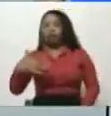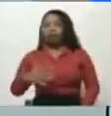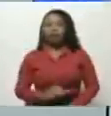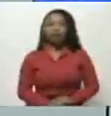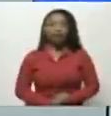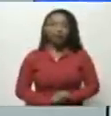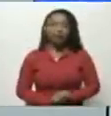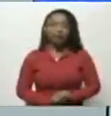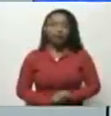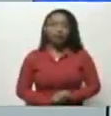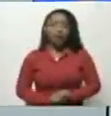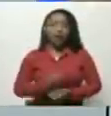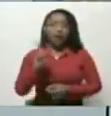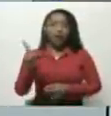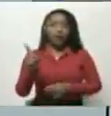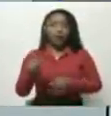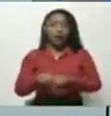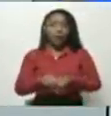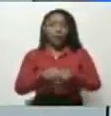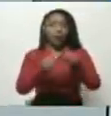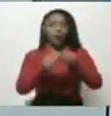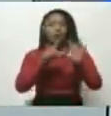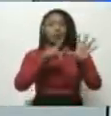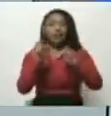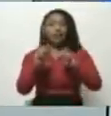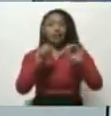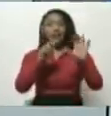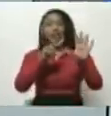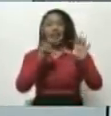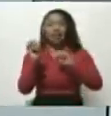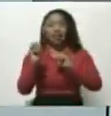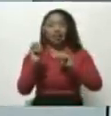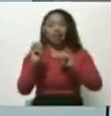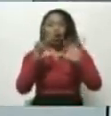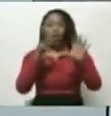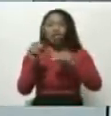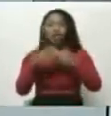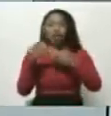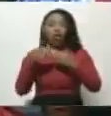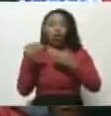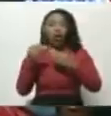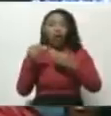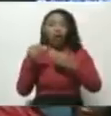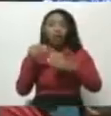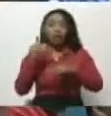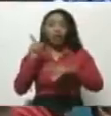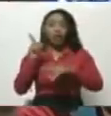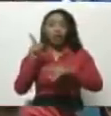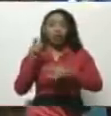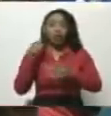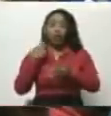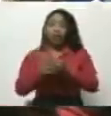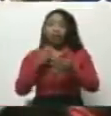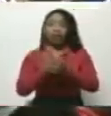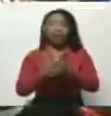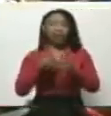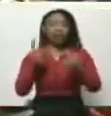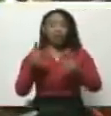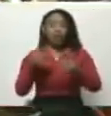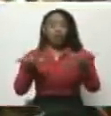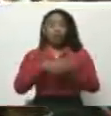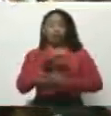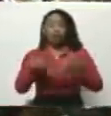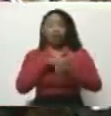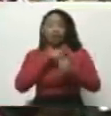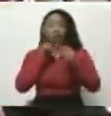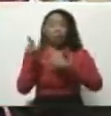Los hidrocarburos del fracking están a 60, 70, 80 dólares por barril. Son incosteables, salvo en una crisis como esta.